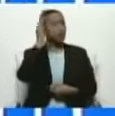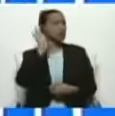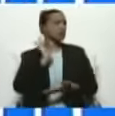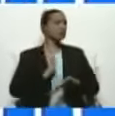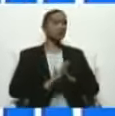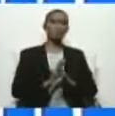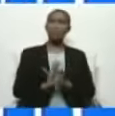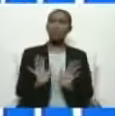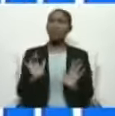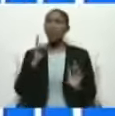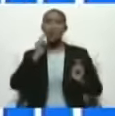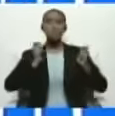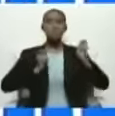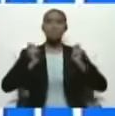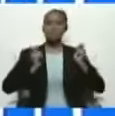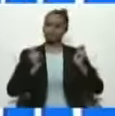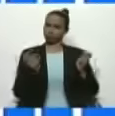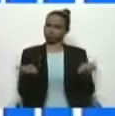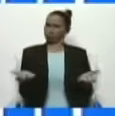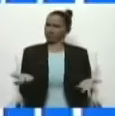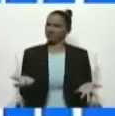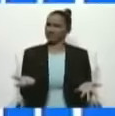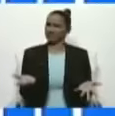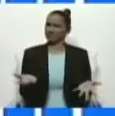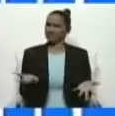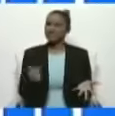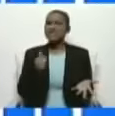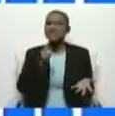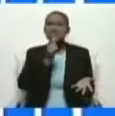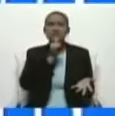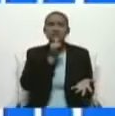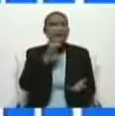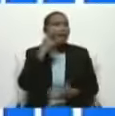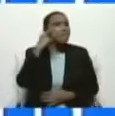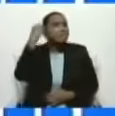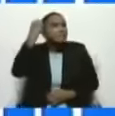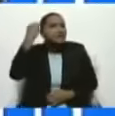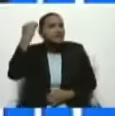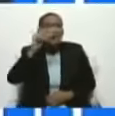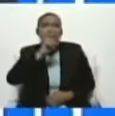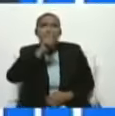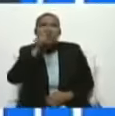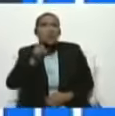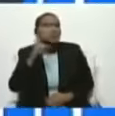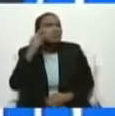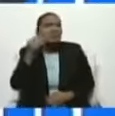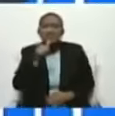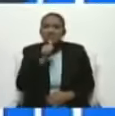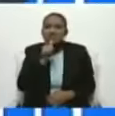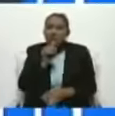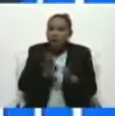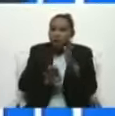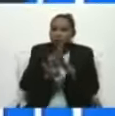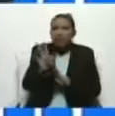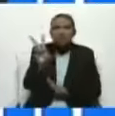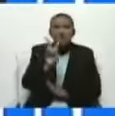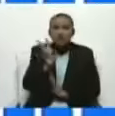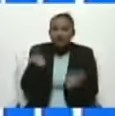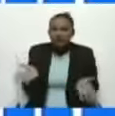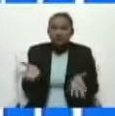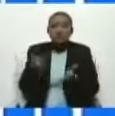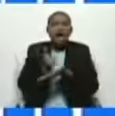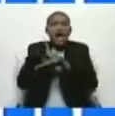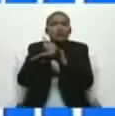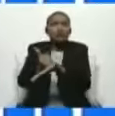Y habría que preguntarse, ¿quién defendió a esa gente? ¿Quién levantó la economía de Venezuela nuevamente? Para que todos